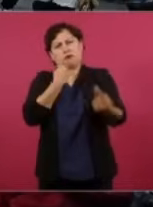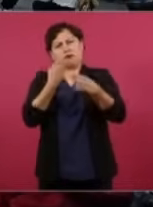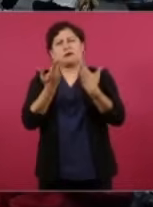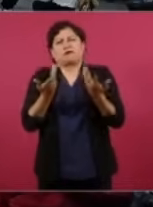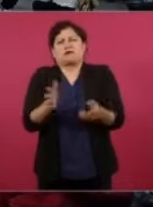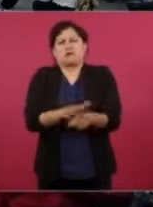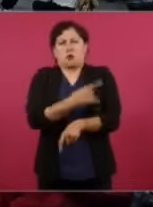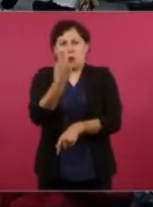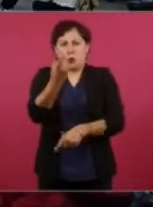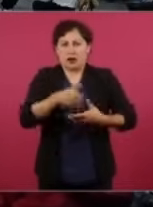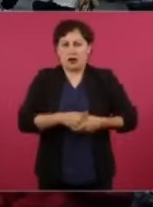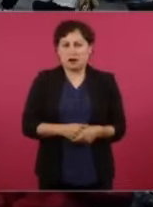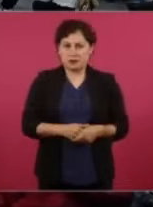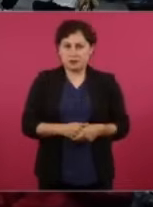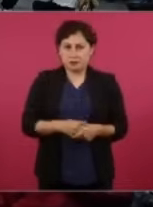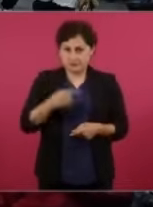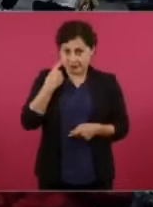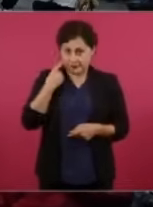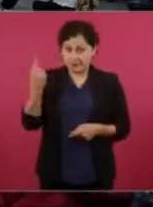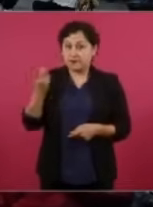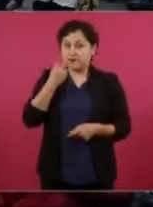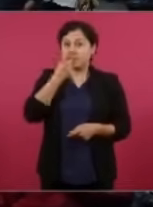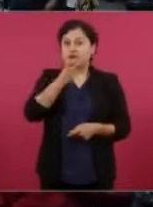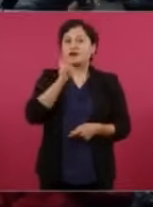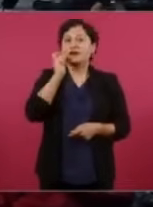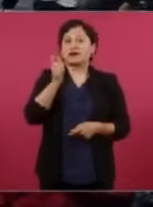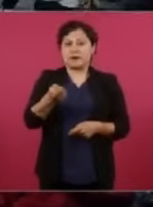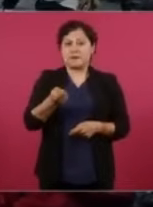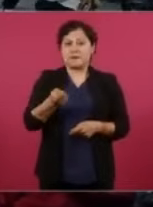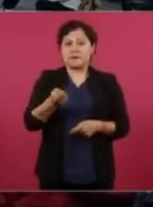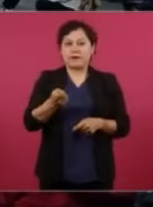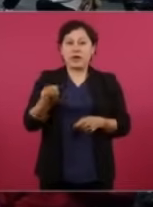Mire, esos medios independientes, entre comillas,